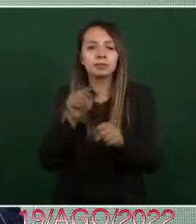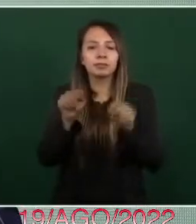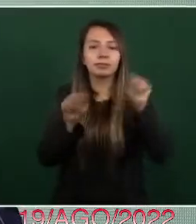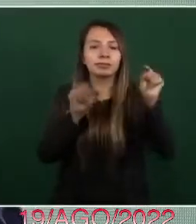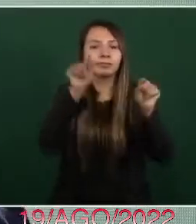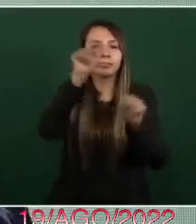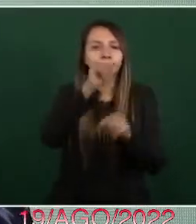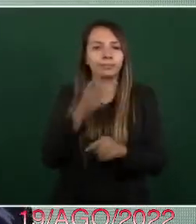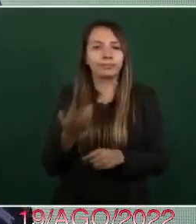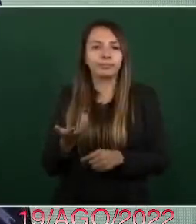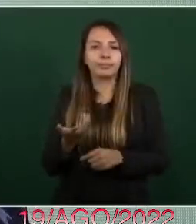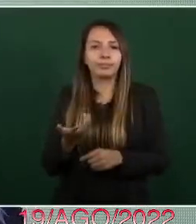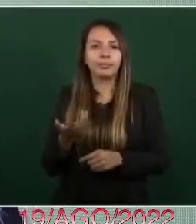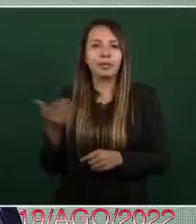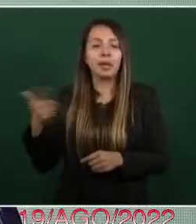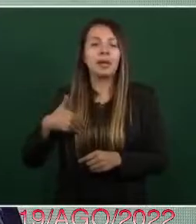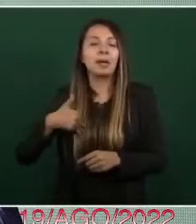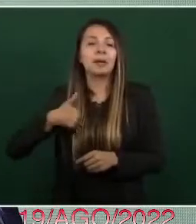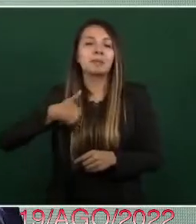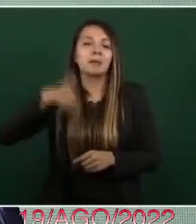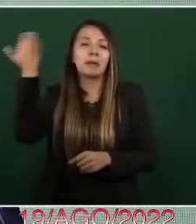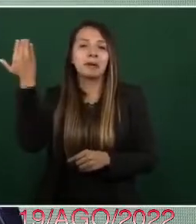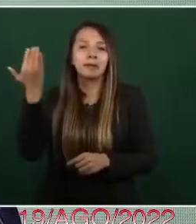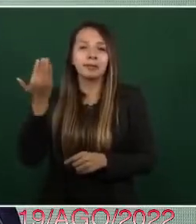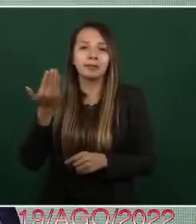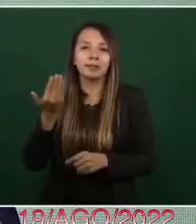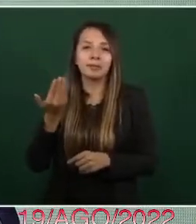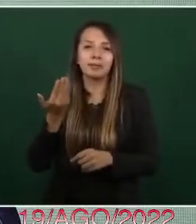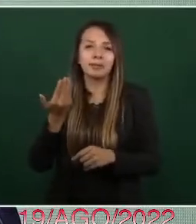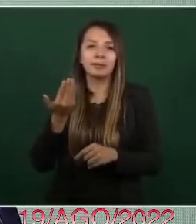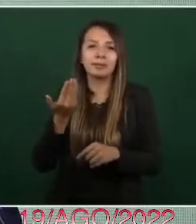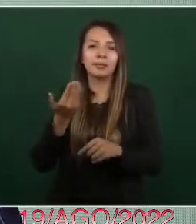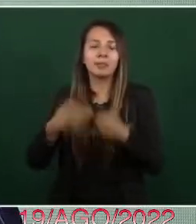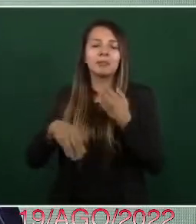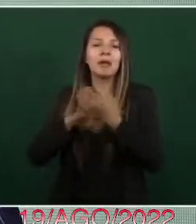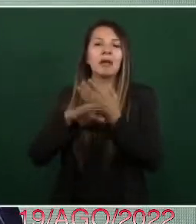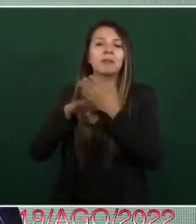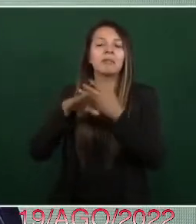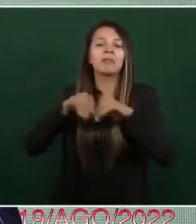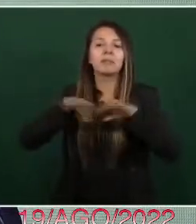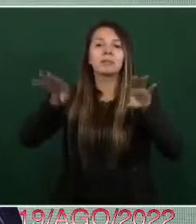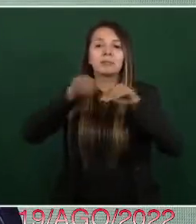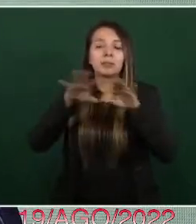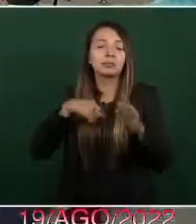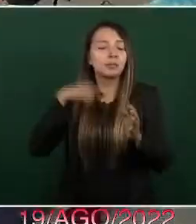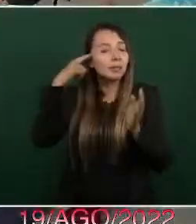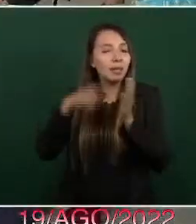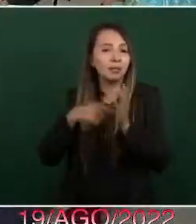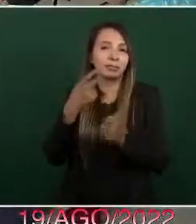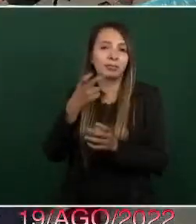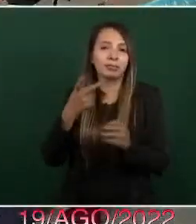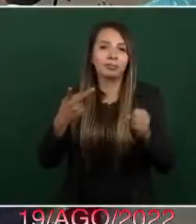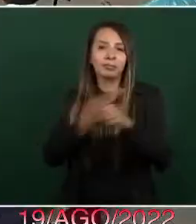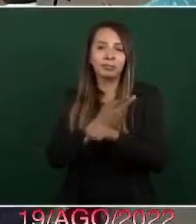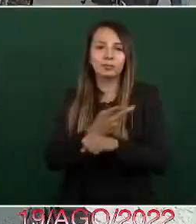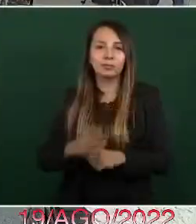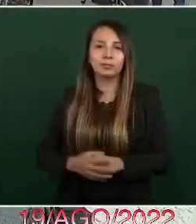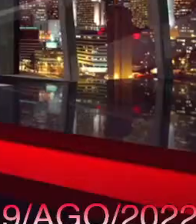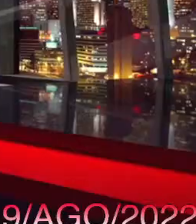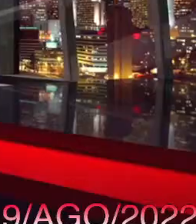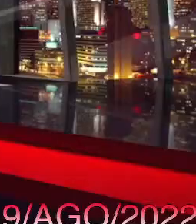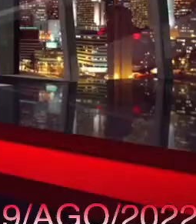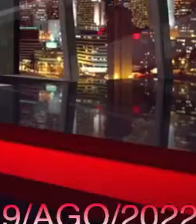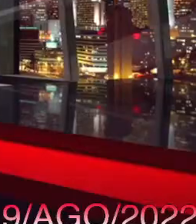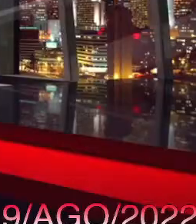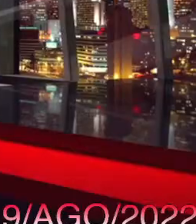pues se aprovecha, ¿no? Que eso creo yo que sucedió. Y sobre la garita de